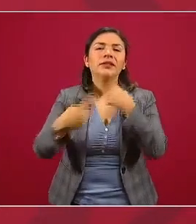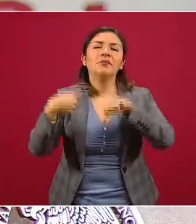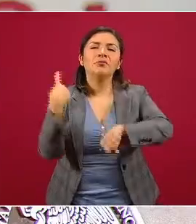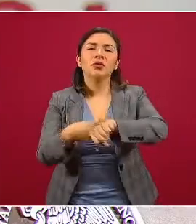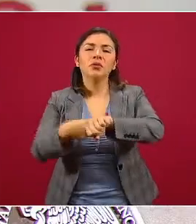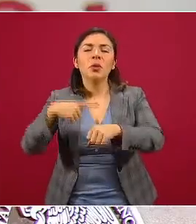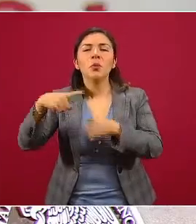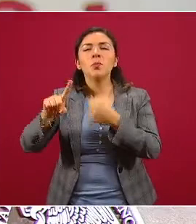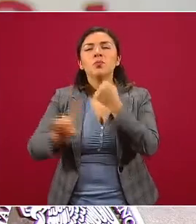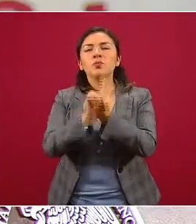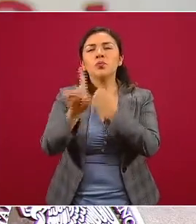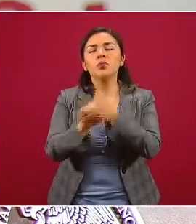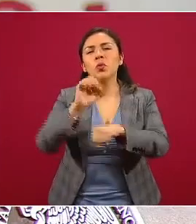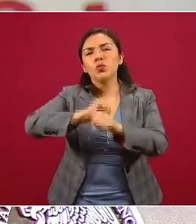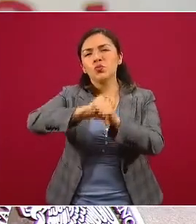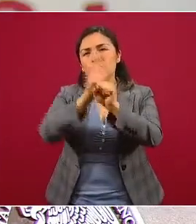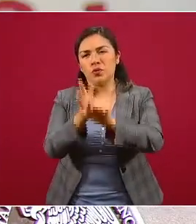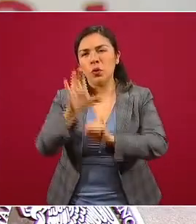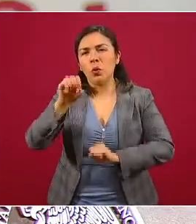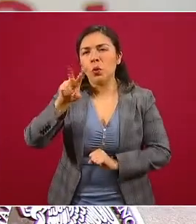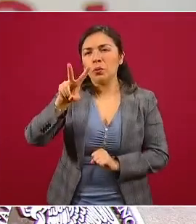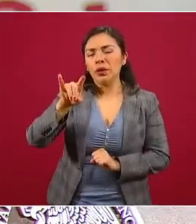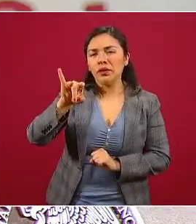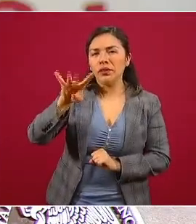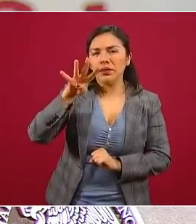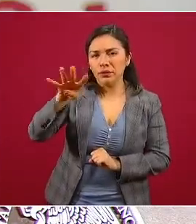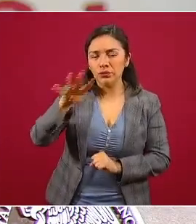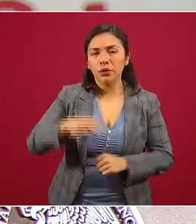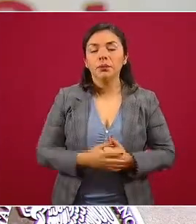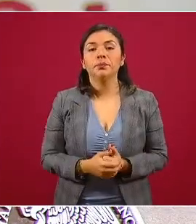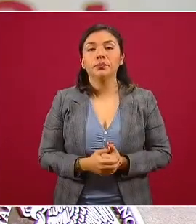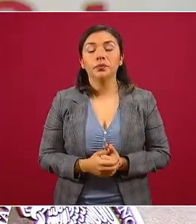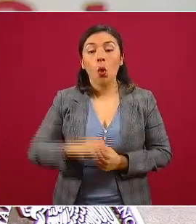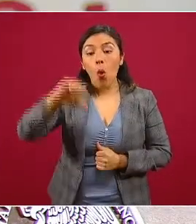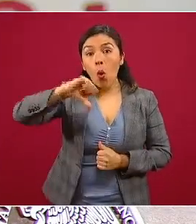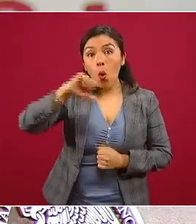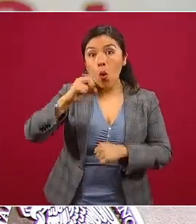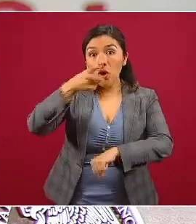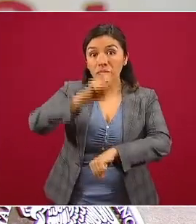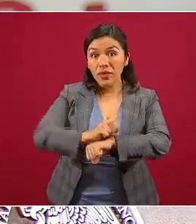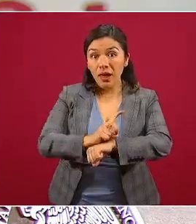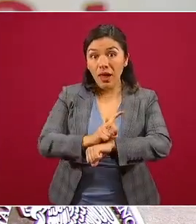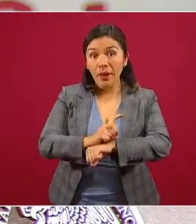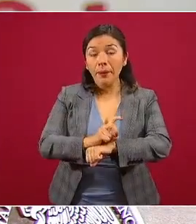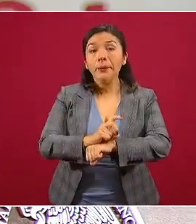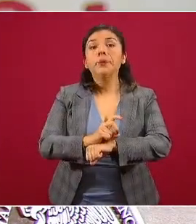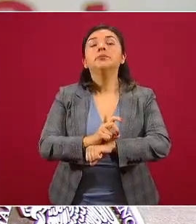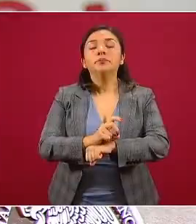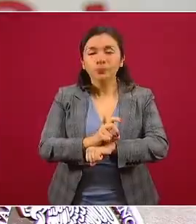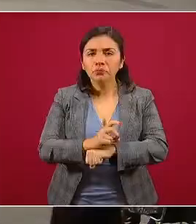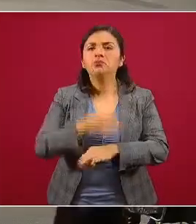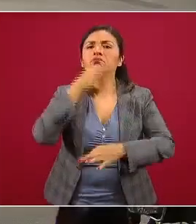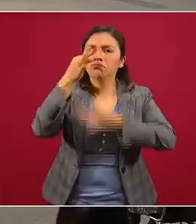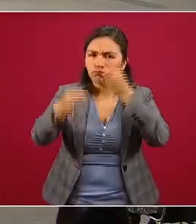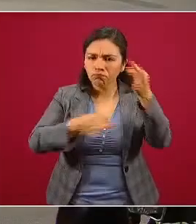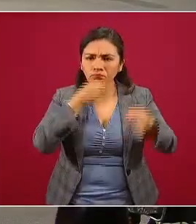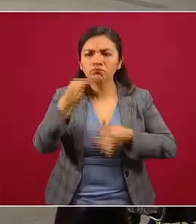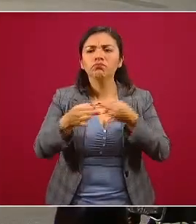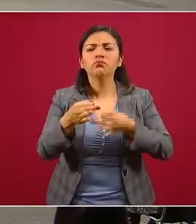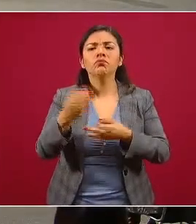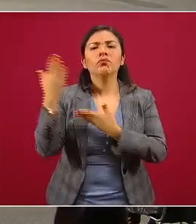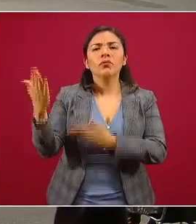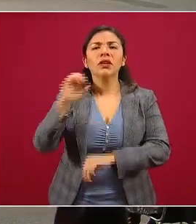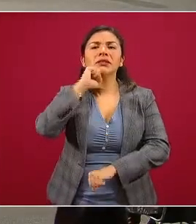pandemia del COVID-19. En esta ocasión va a informar